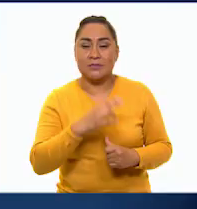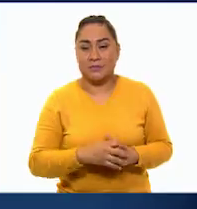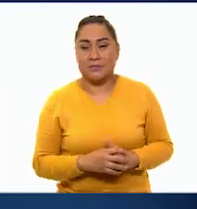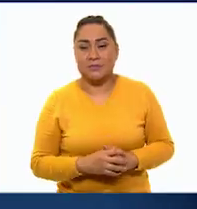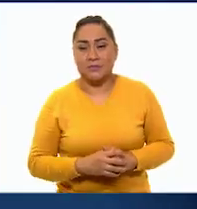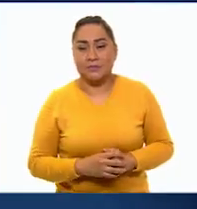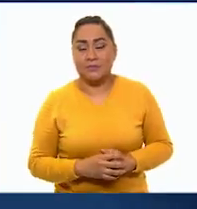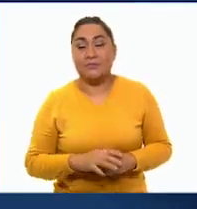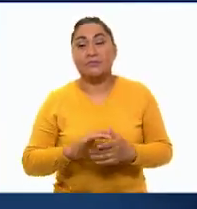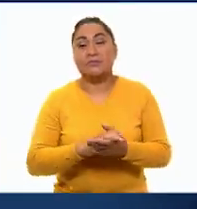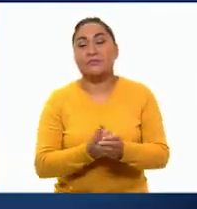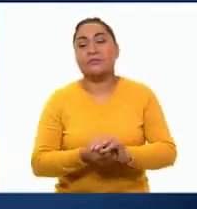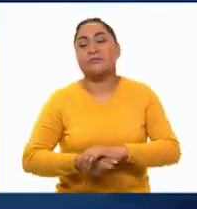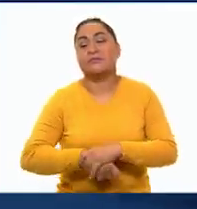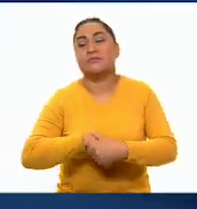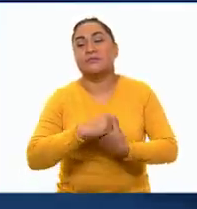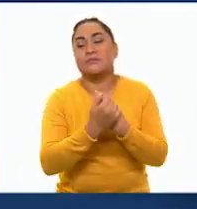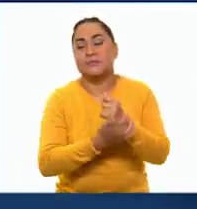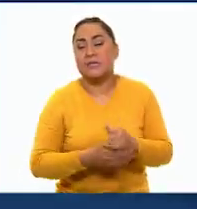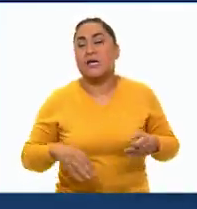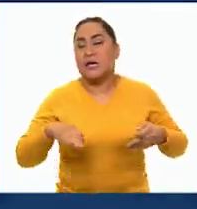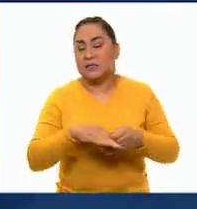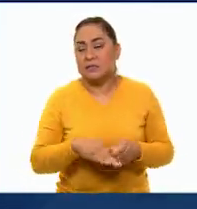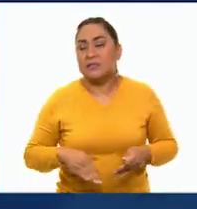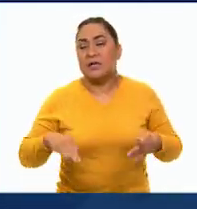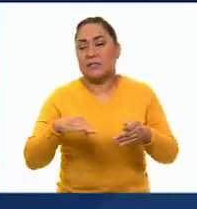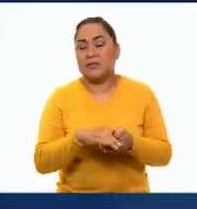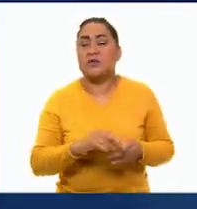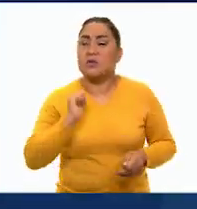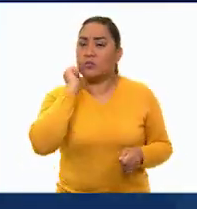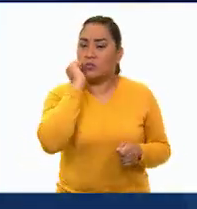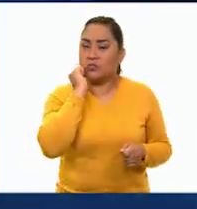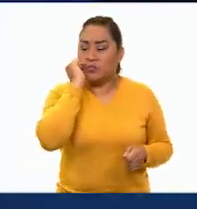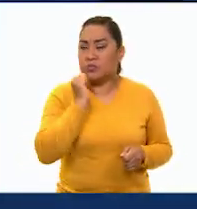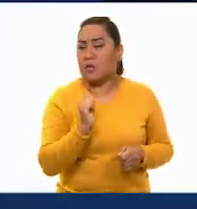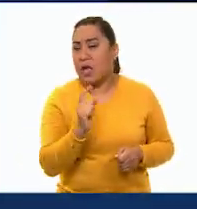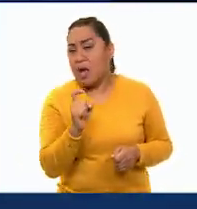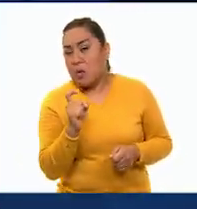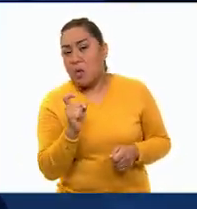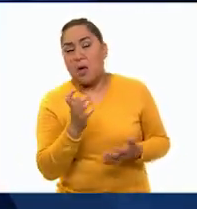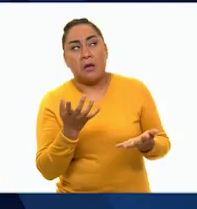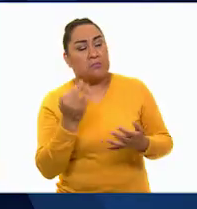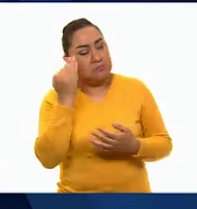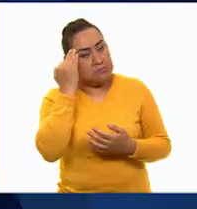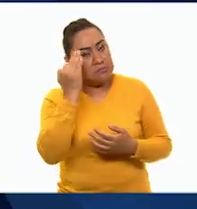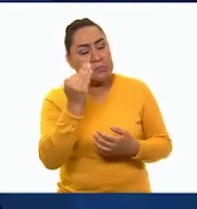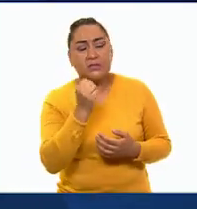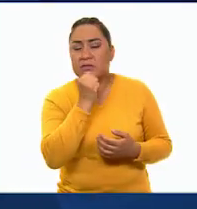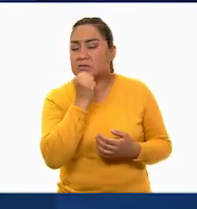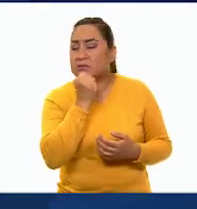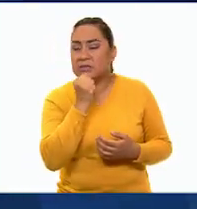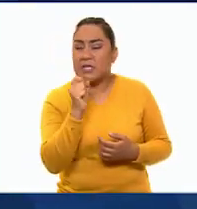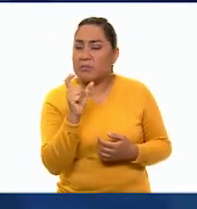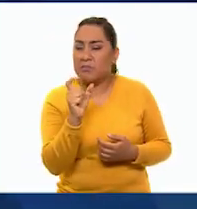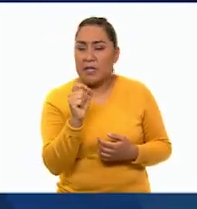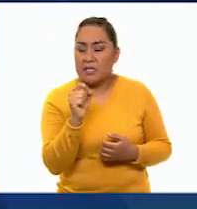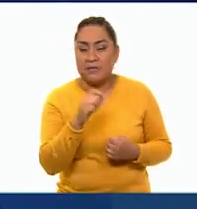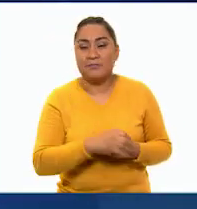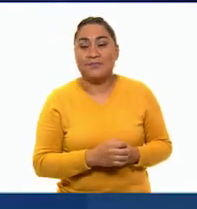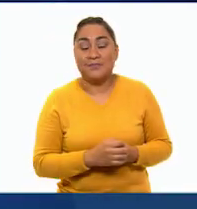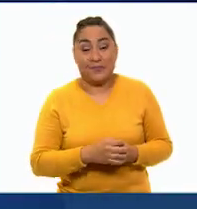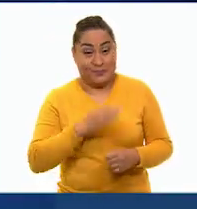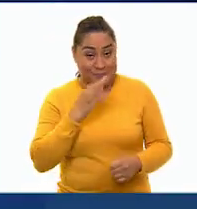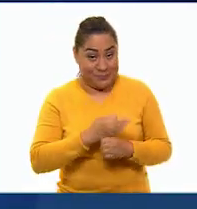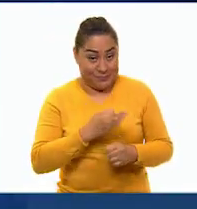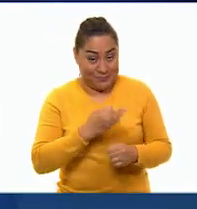cubrebocas. Lava tus manos frecuentemente con agua y con jabón por lo menos durante 20 segundos. Ahora